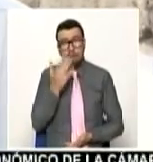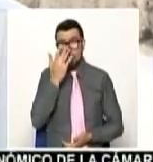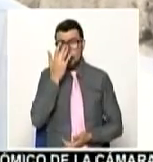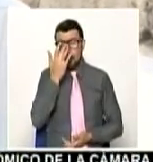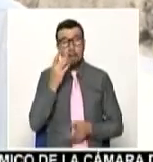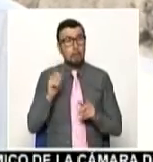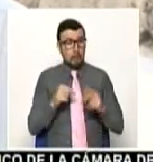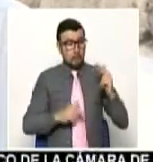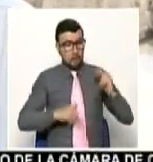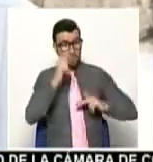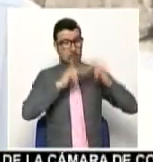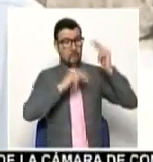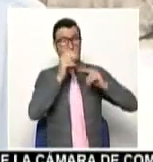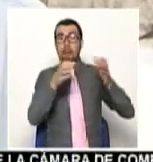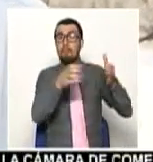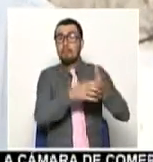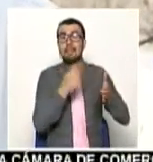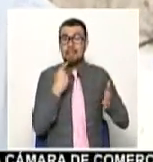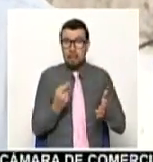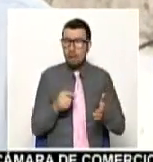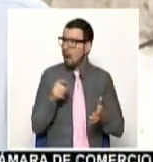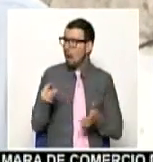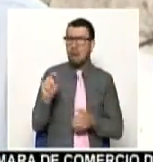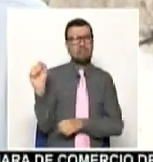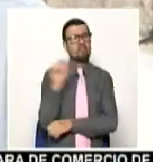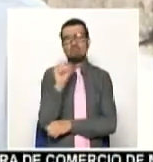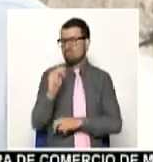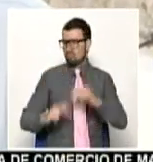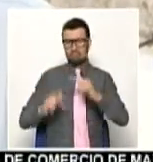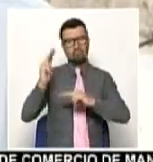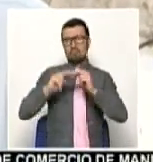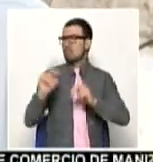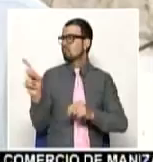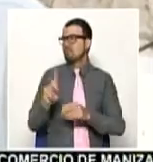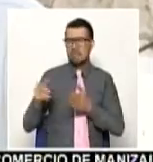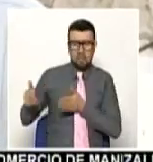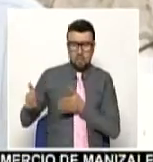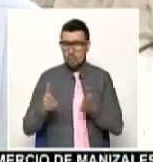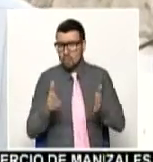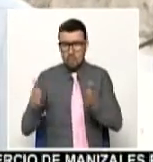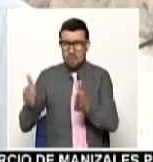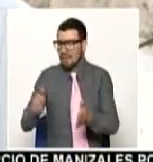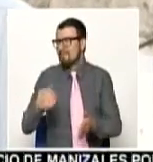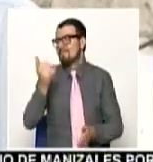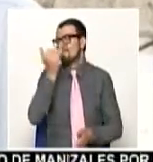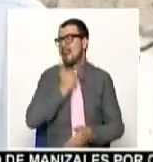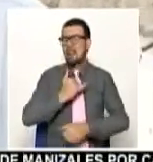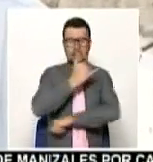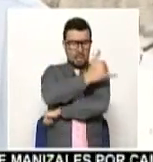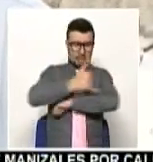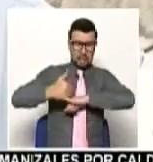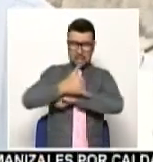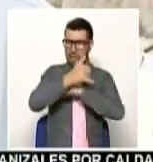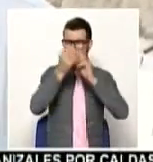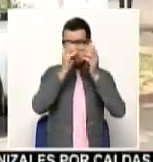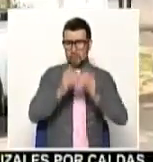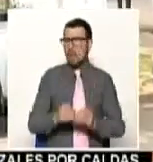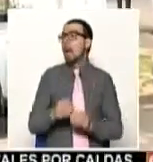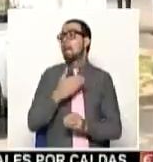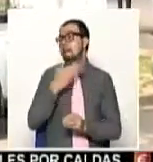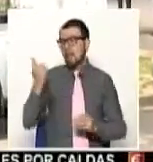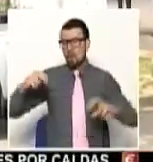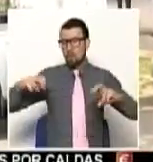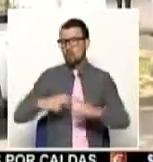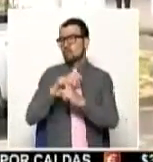en infraestructura me dijeron que ya esta obra no la iban a hacer porque había quedado muy mal diseñada y que iban a hacer un parque.